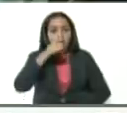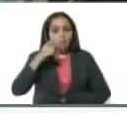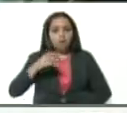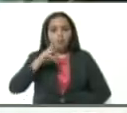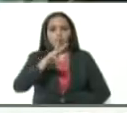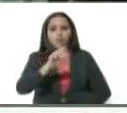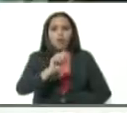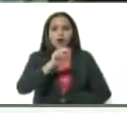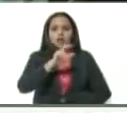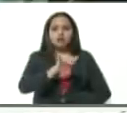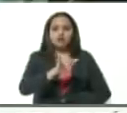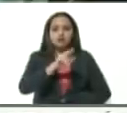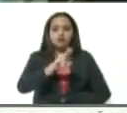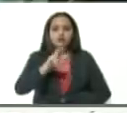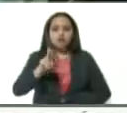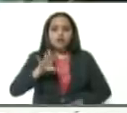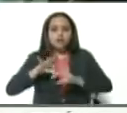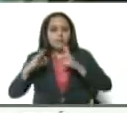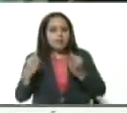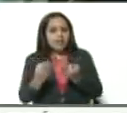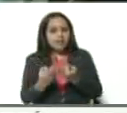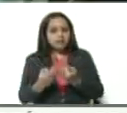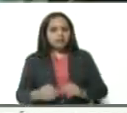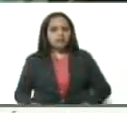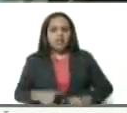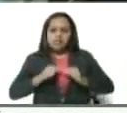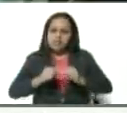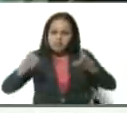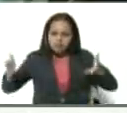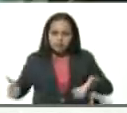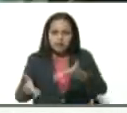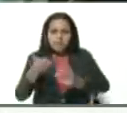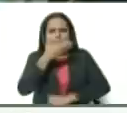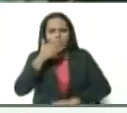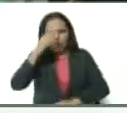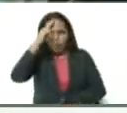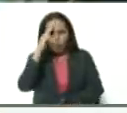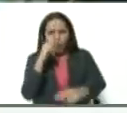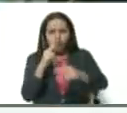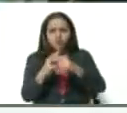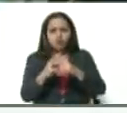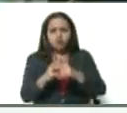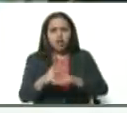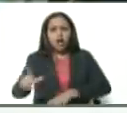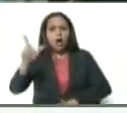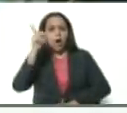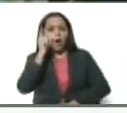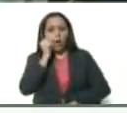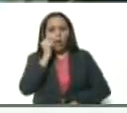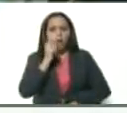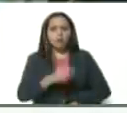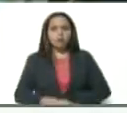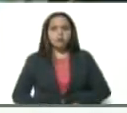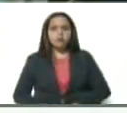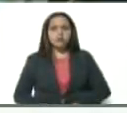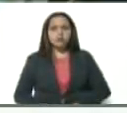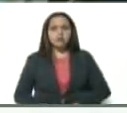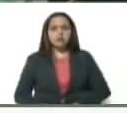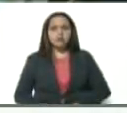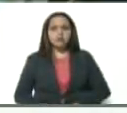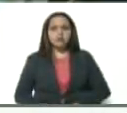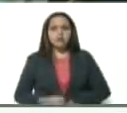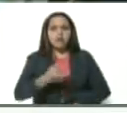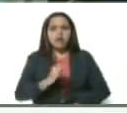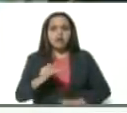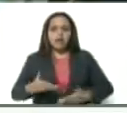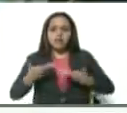familiares. Y seguimos en batalla. El mejor homenaje a hombres que han dejado